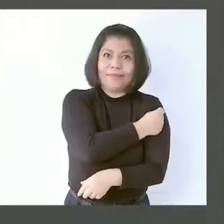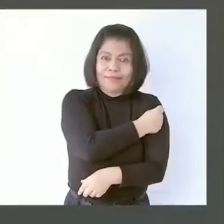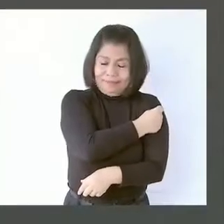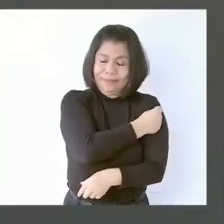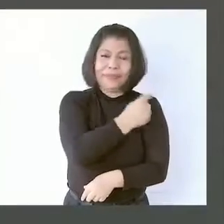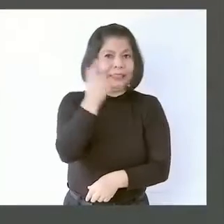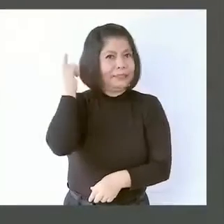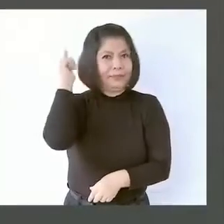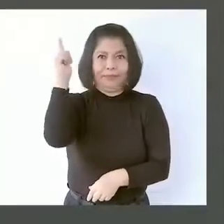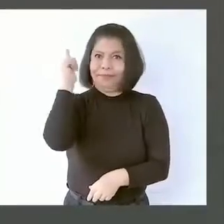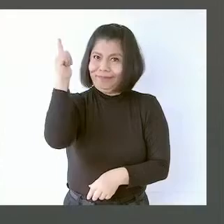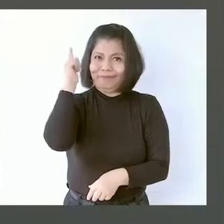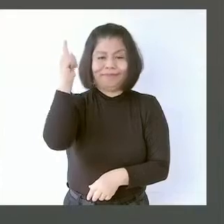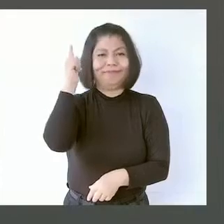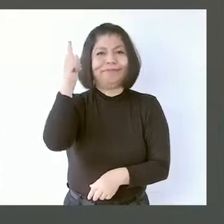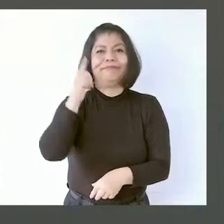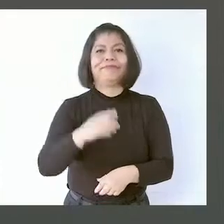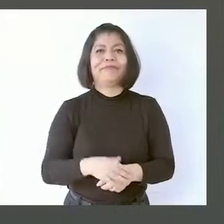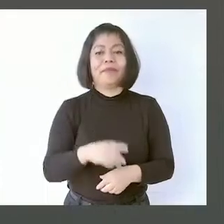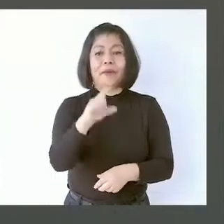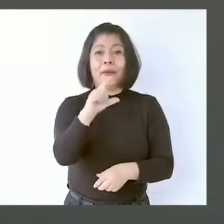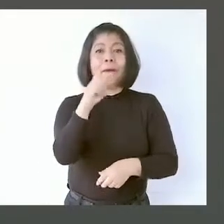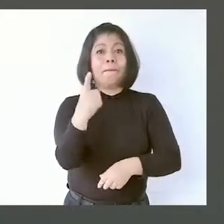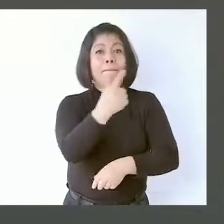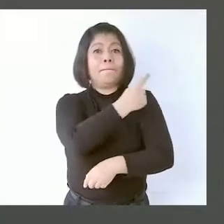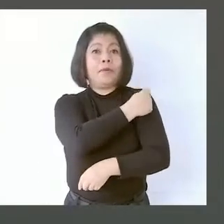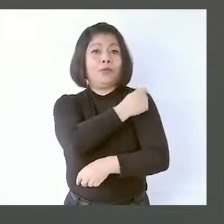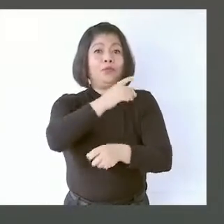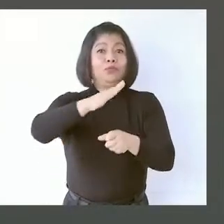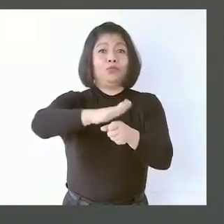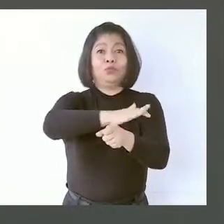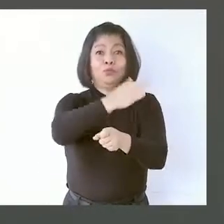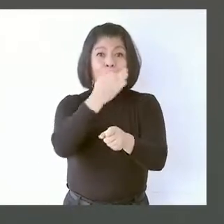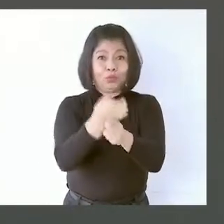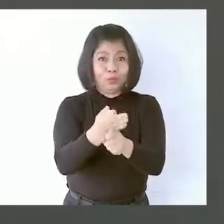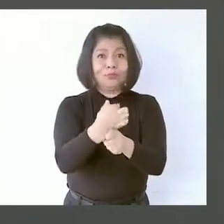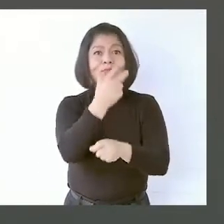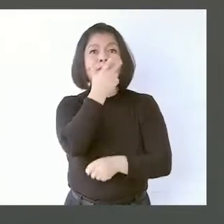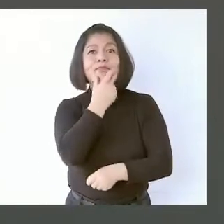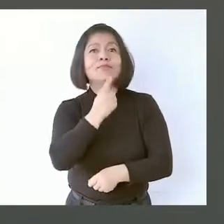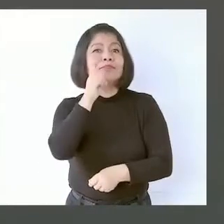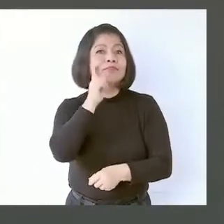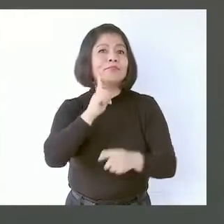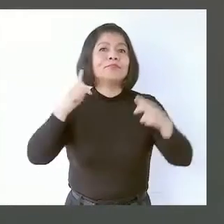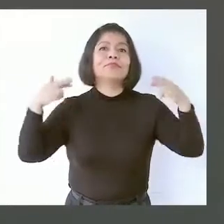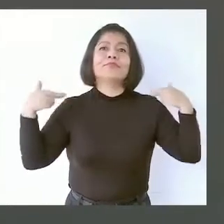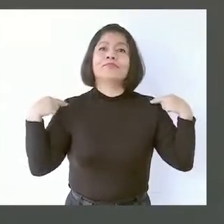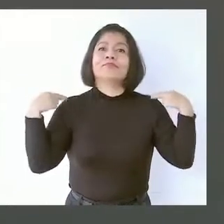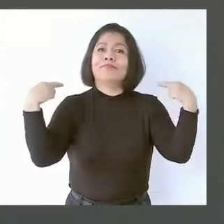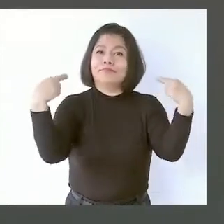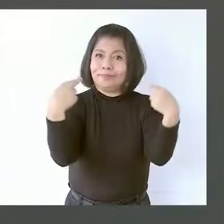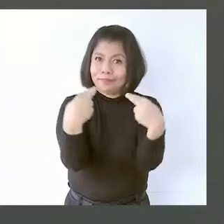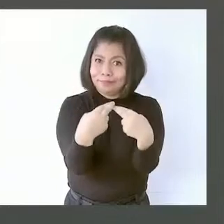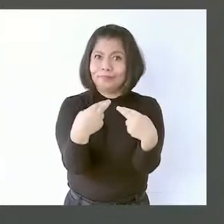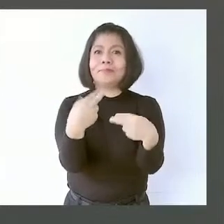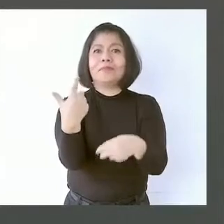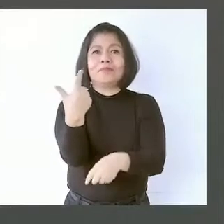el poder proteger a maestras, a maestros, a trabajadores de la...